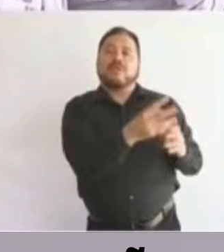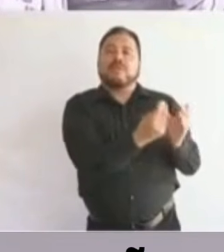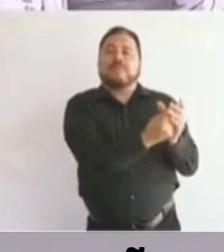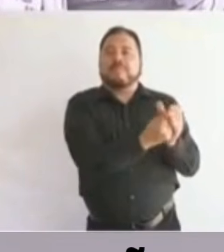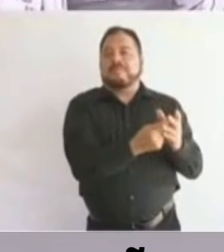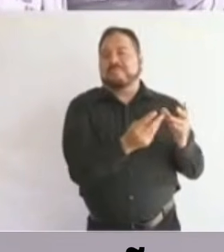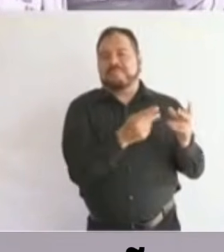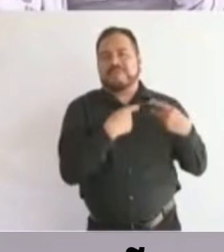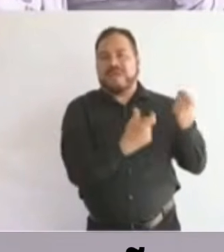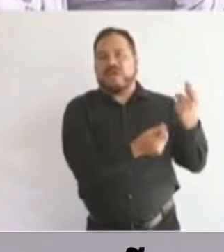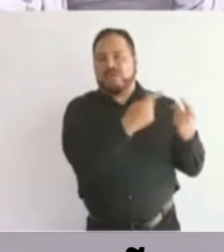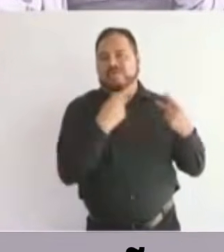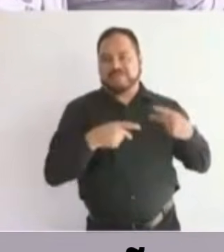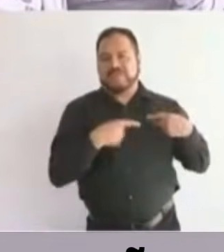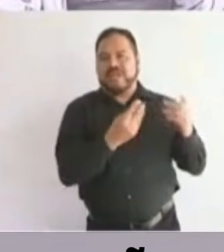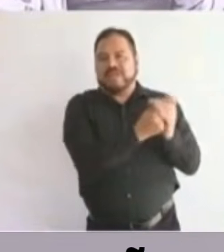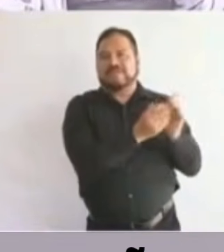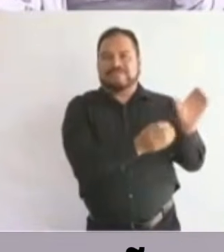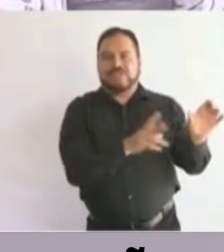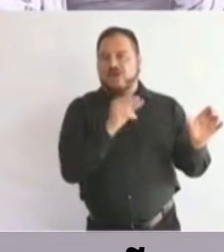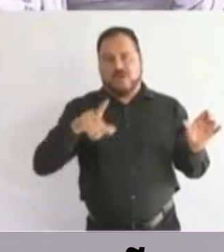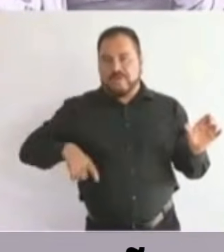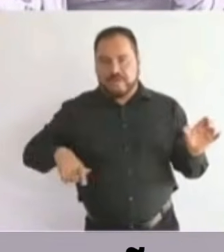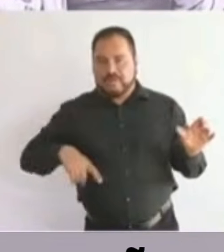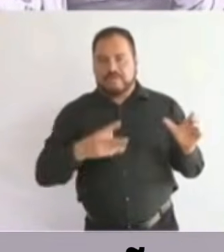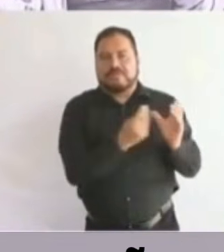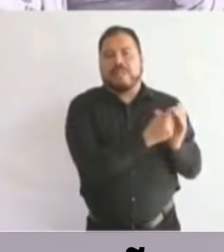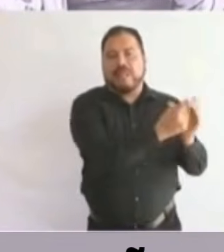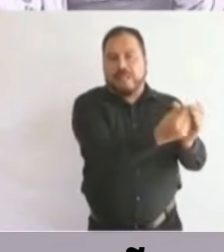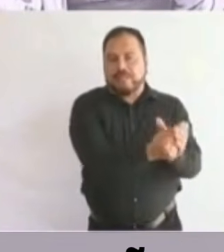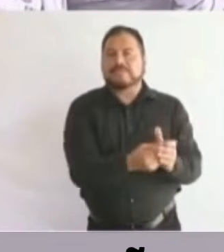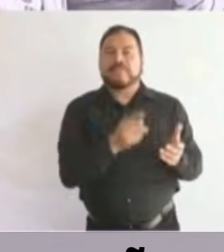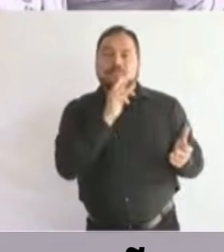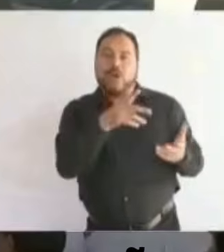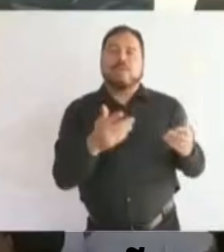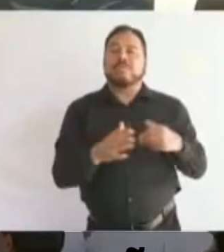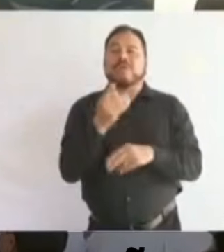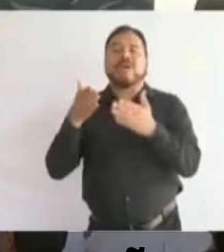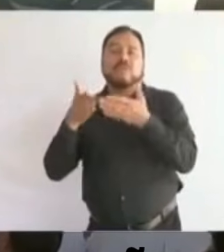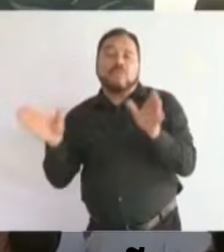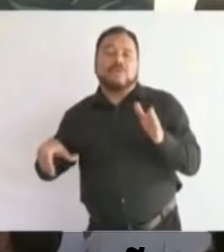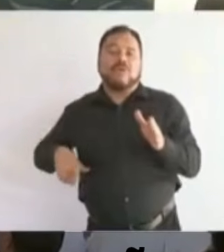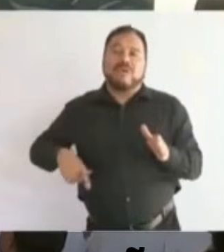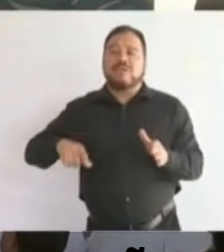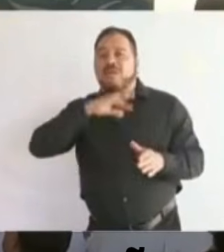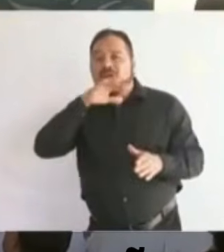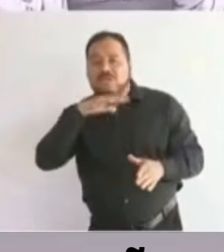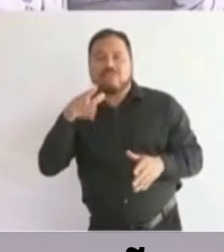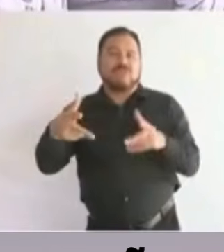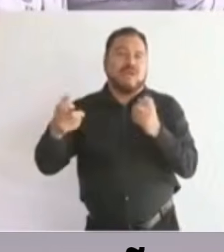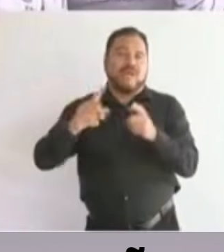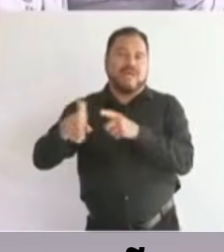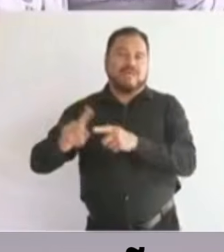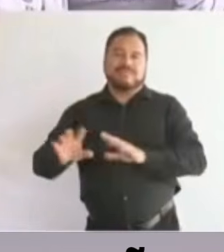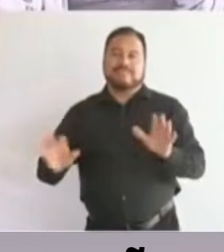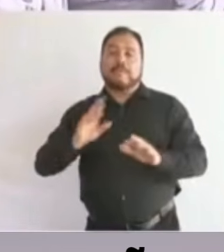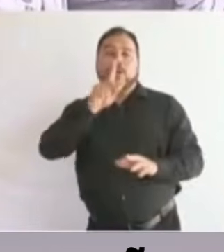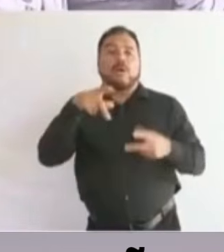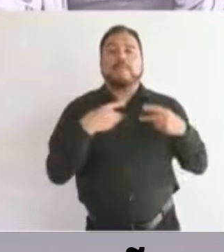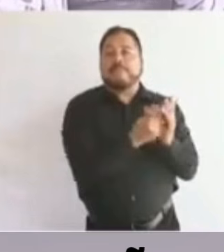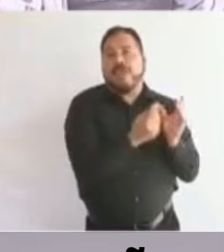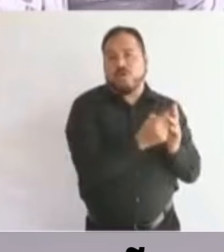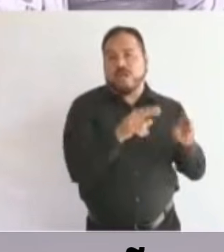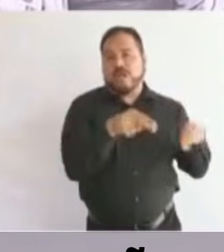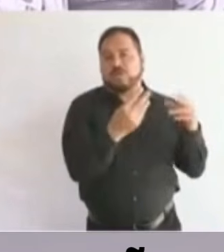siempre iba a ser ineficiente, que lo público había corrupción, que lo público no tenía sentido y había